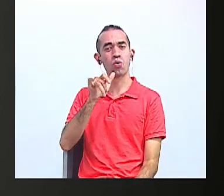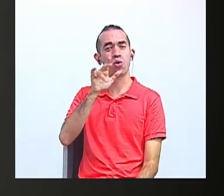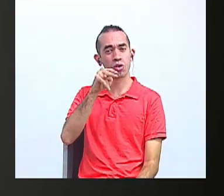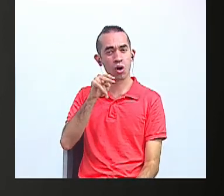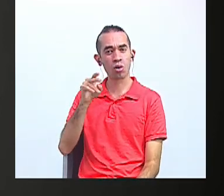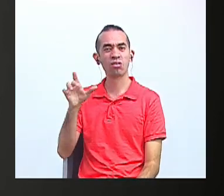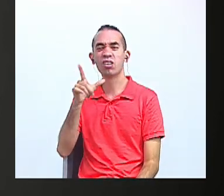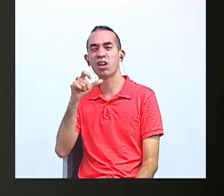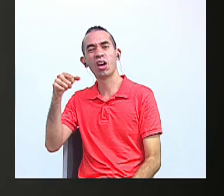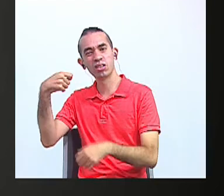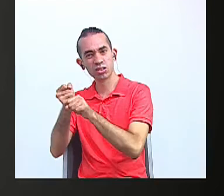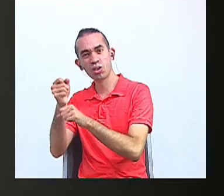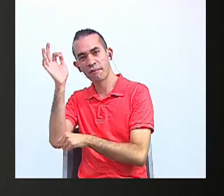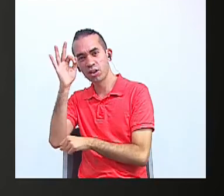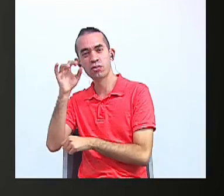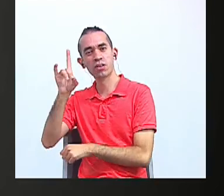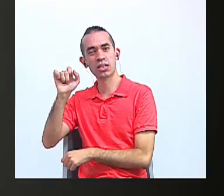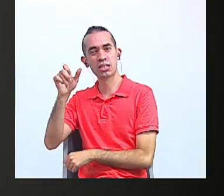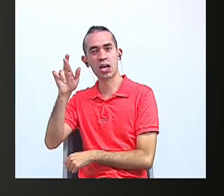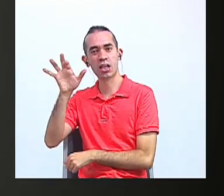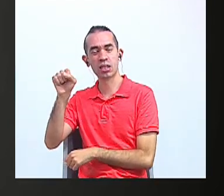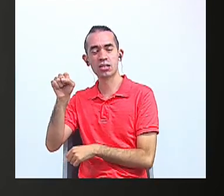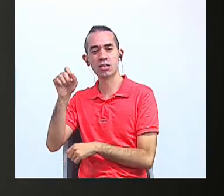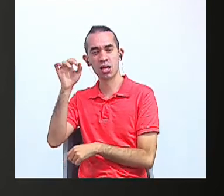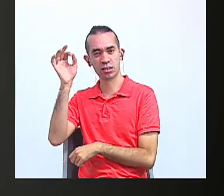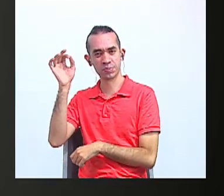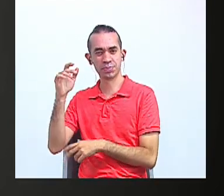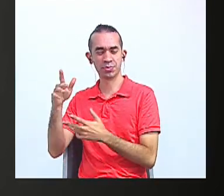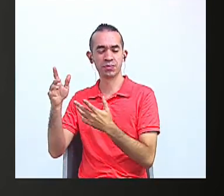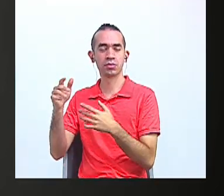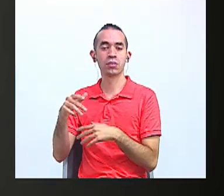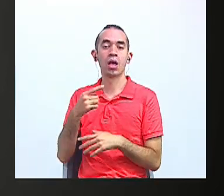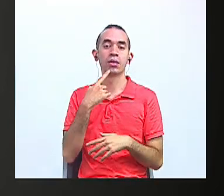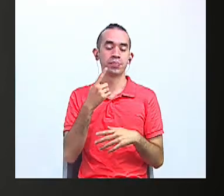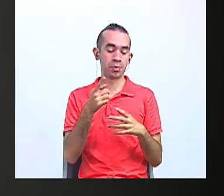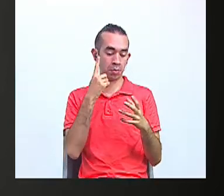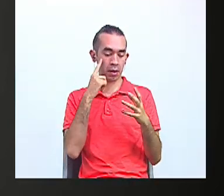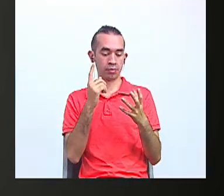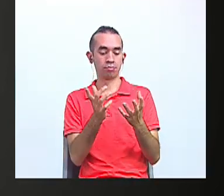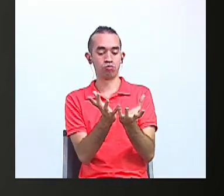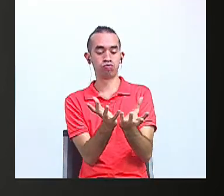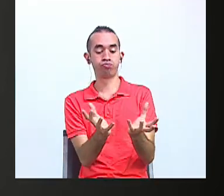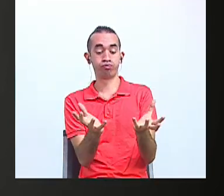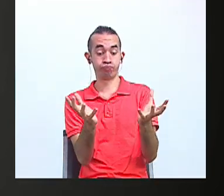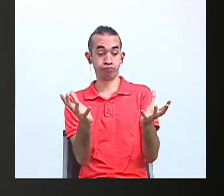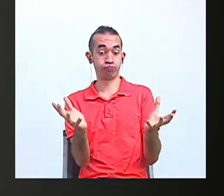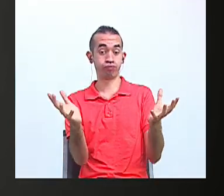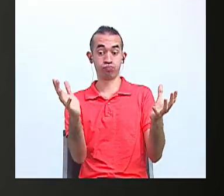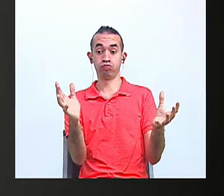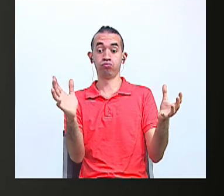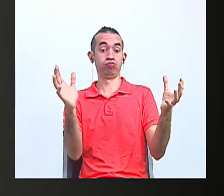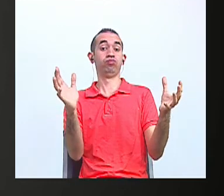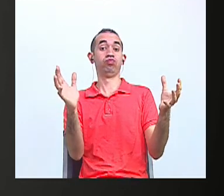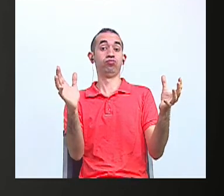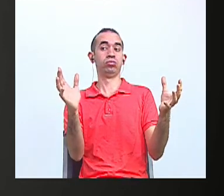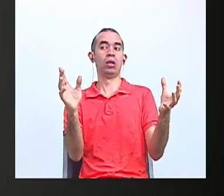Bueno, Arquímedes dijo que todo cuerpo sumergido parcial o totalmente en un